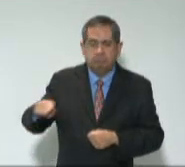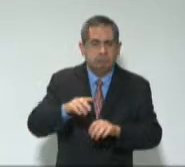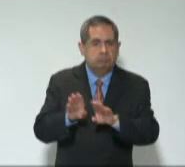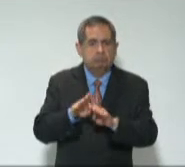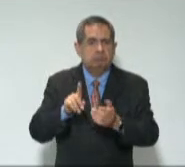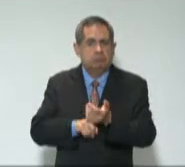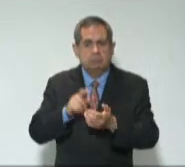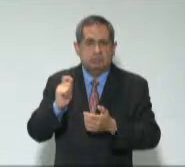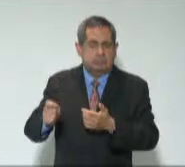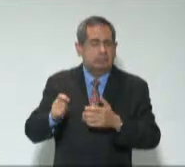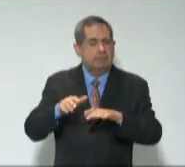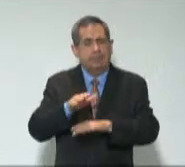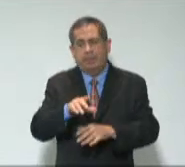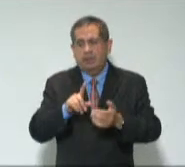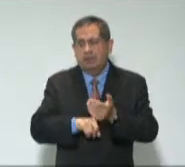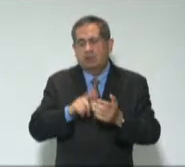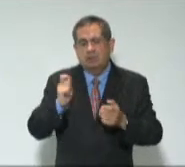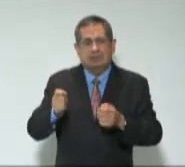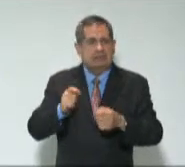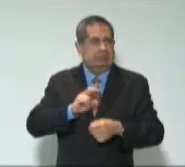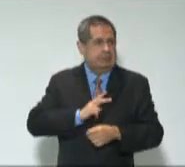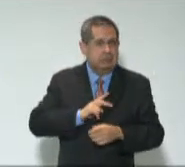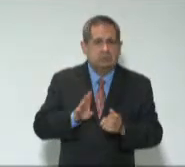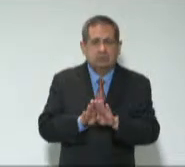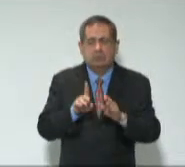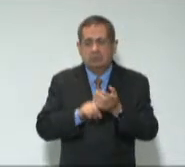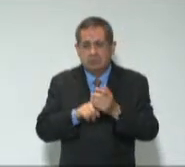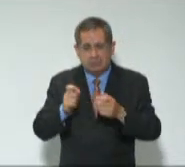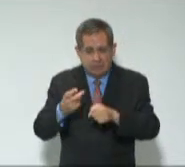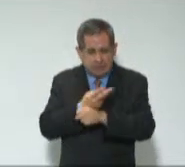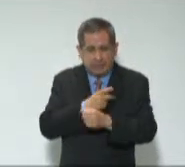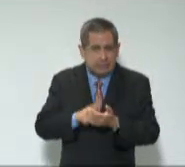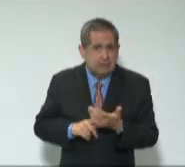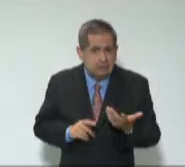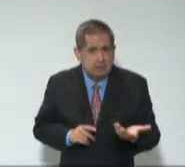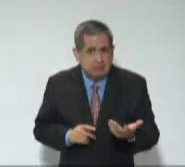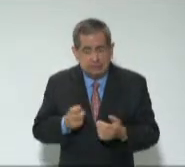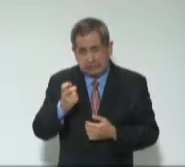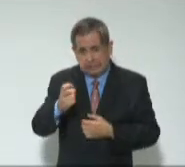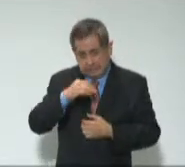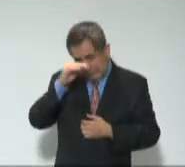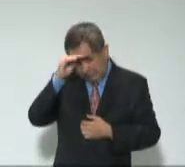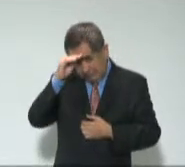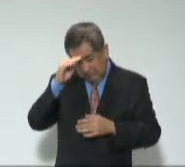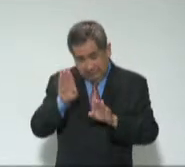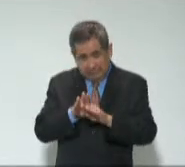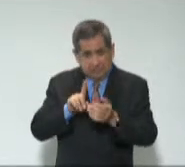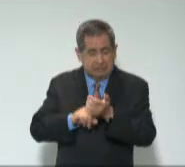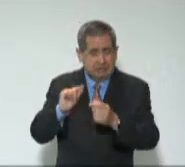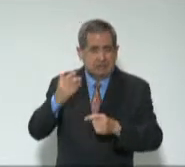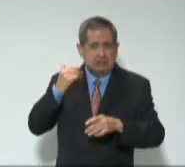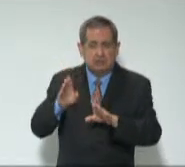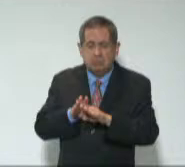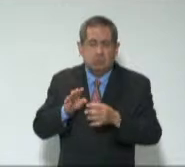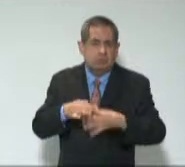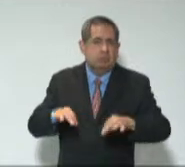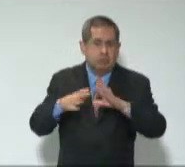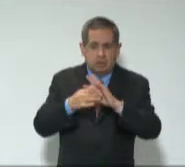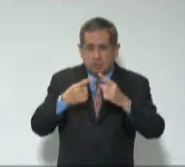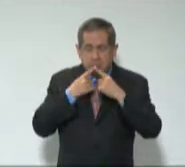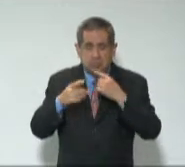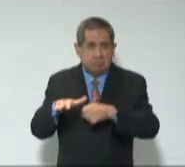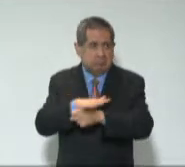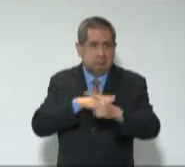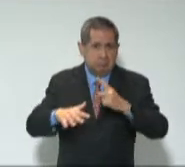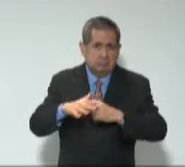respecto en términos de del virus en términos de lo que genera Y estos impactos que señalábamos hace un momento que son parte importantísima de nuestro